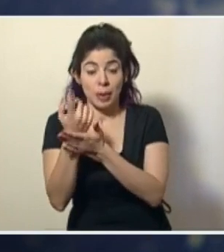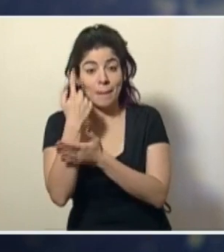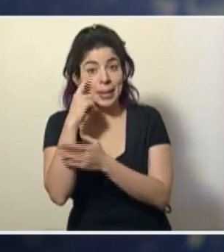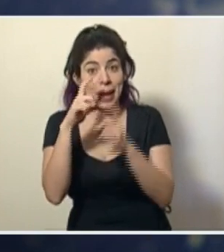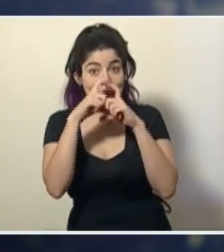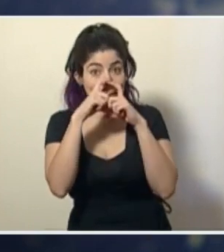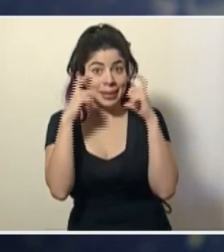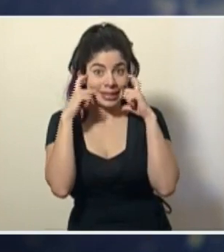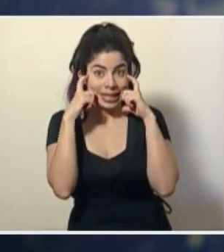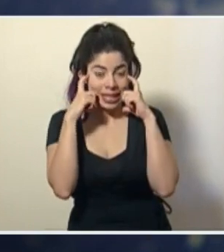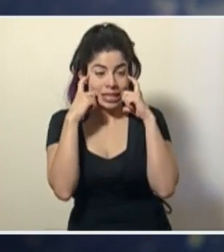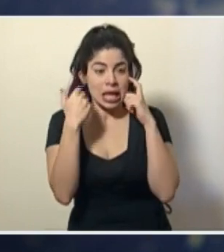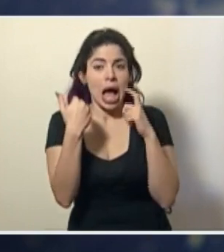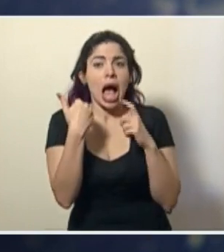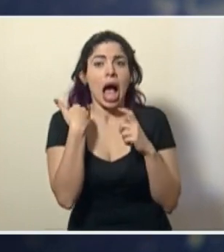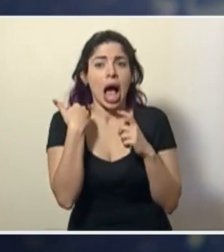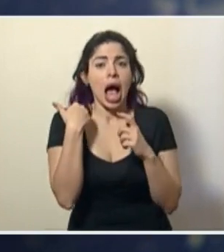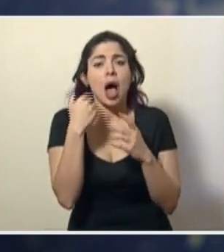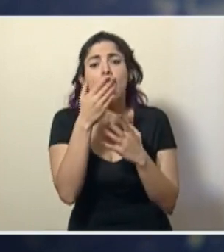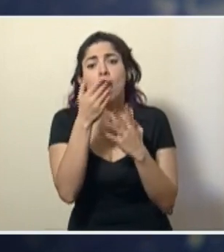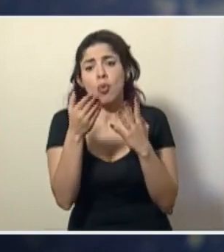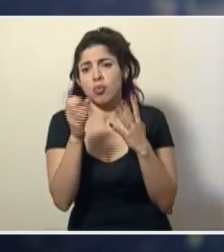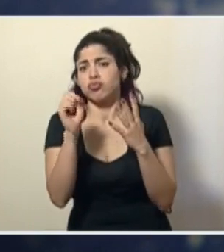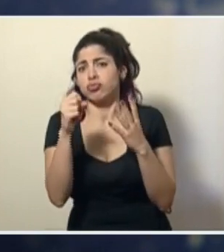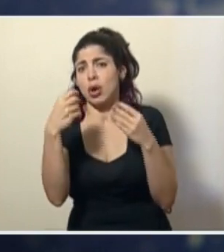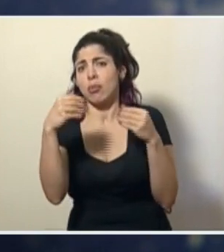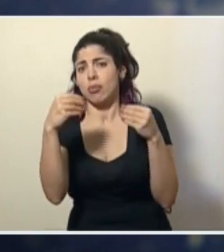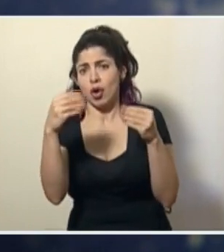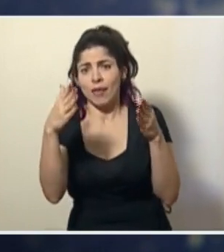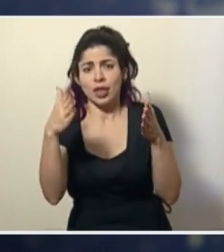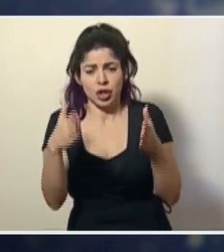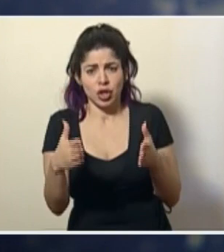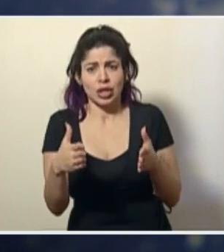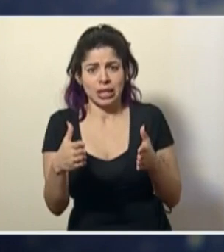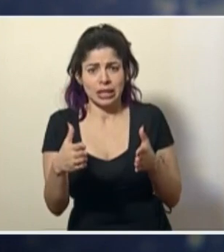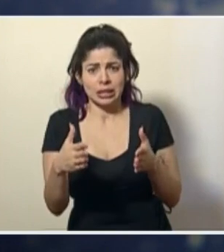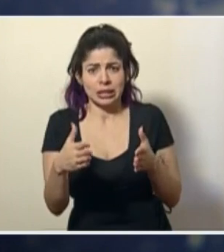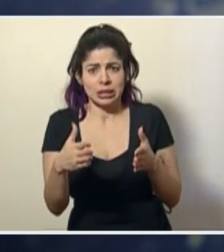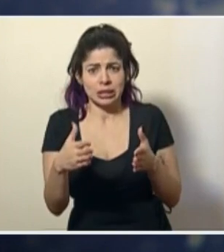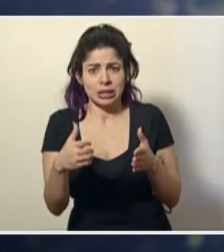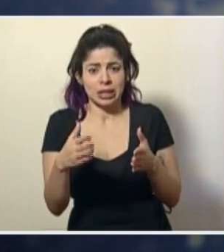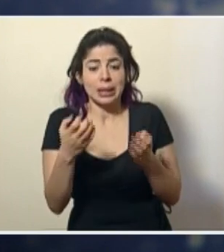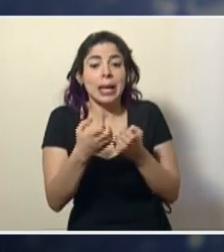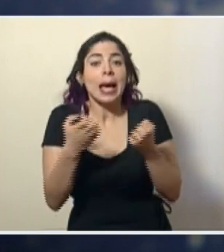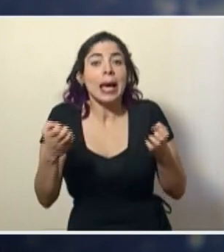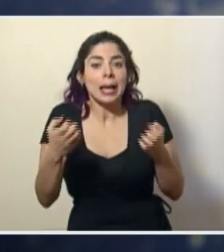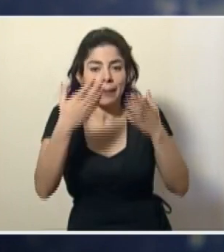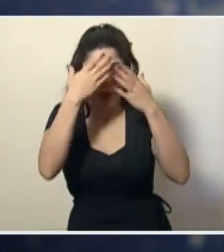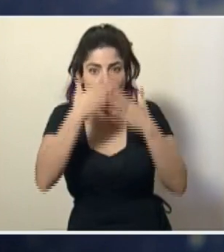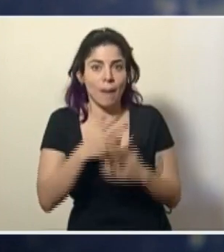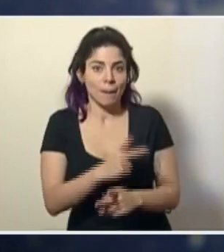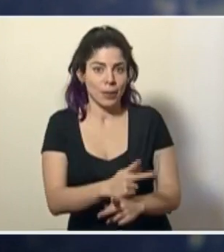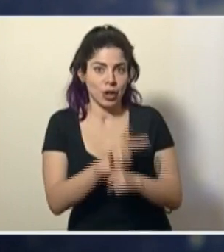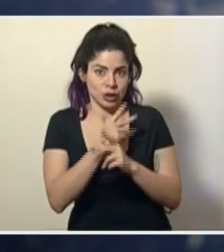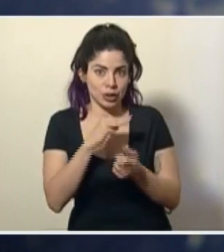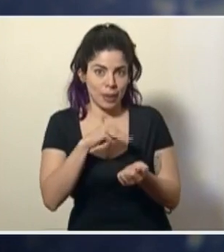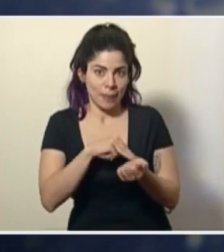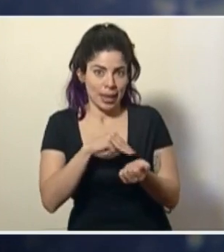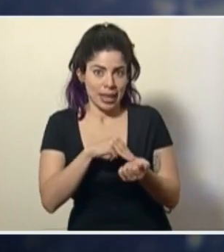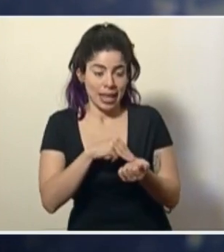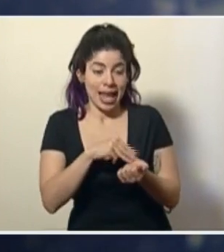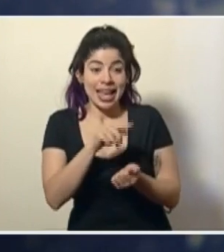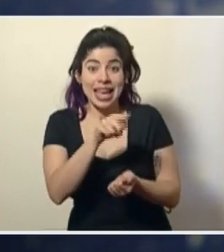caso de las mascarillas, habían unos que sí son proveedores como tal de equipo de protección médica, e